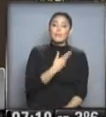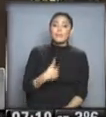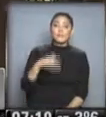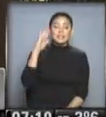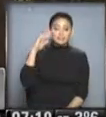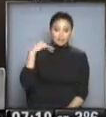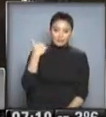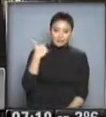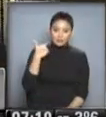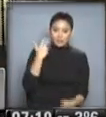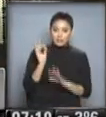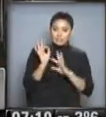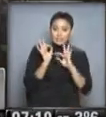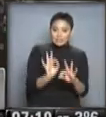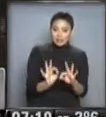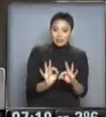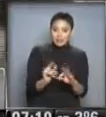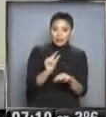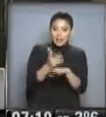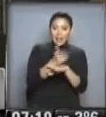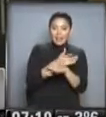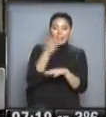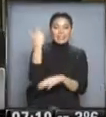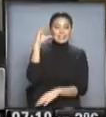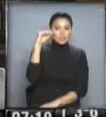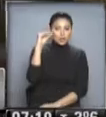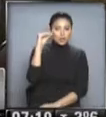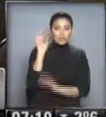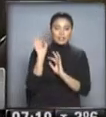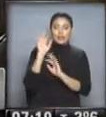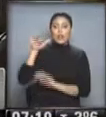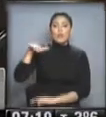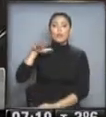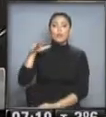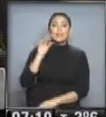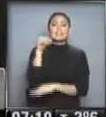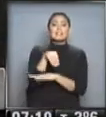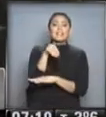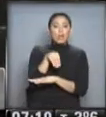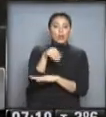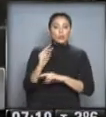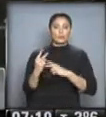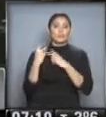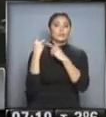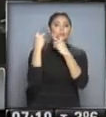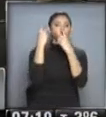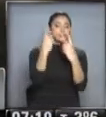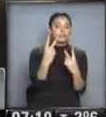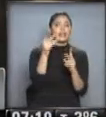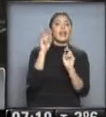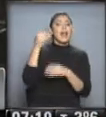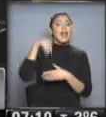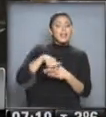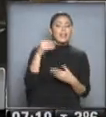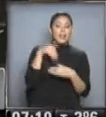de la República arribó minutos antes, ayer a la noche, proveniente desde Santa Cruz, donde, claro, había participado